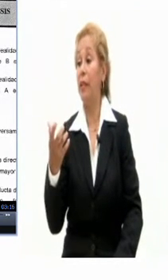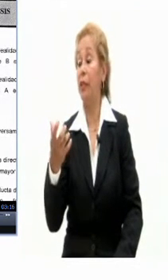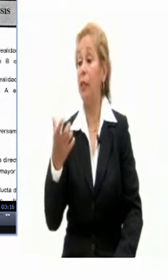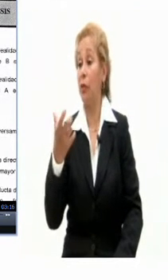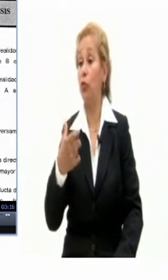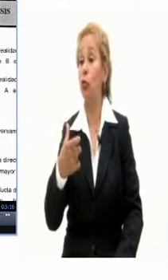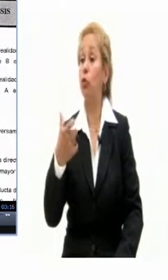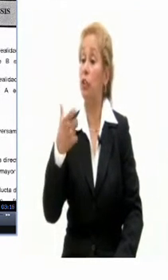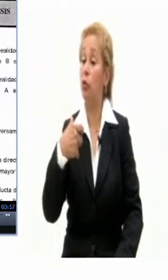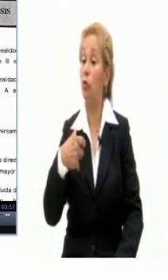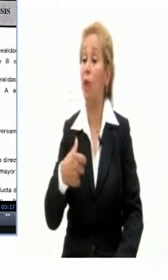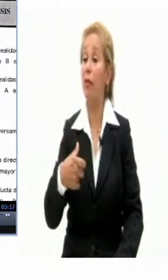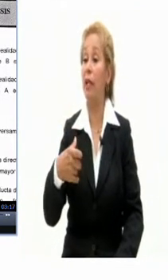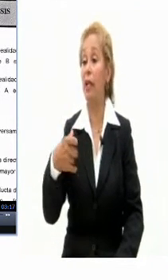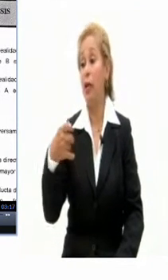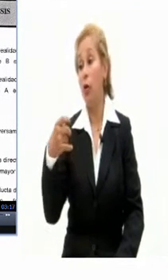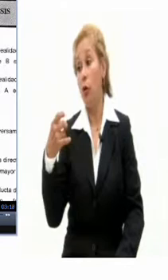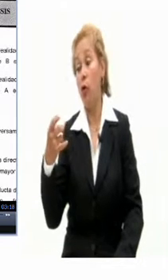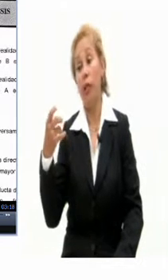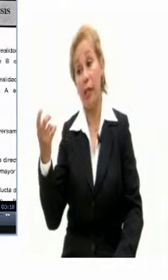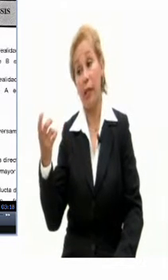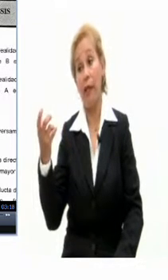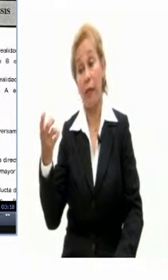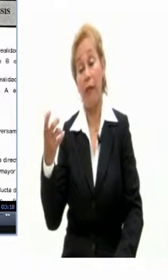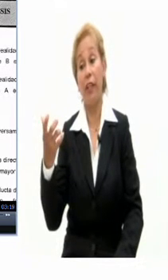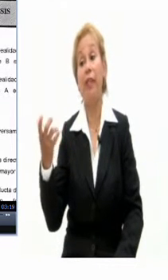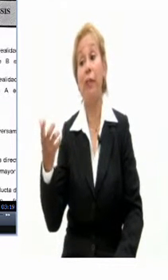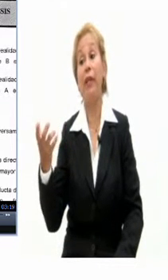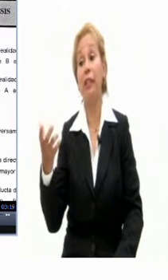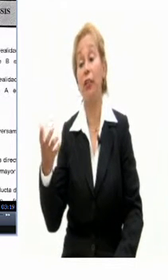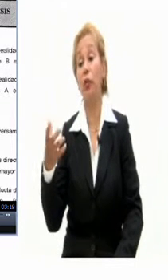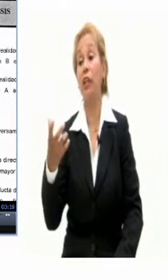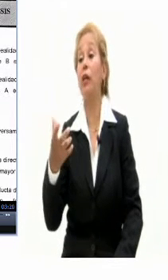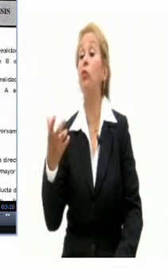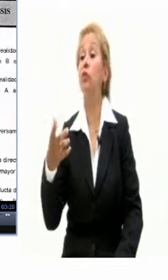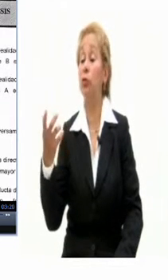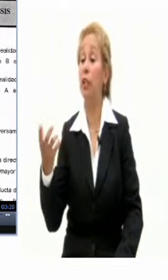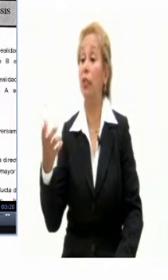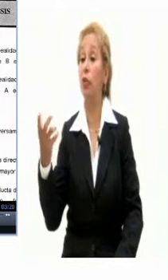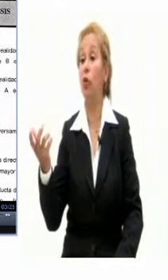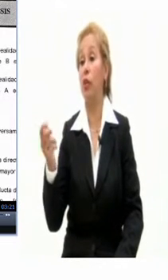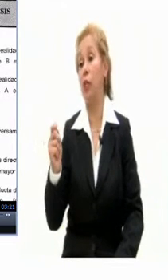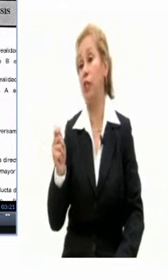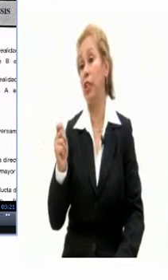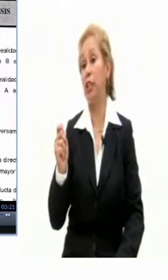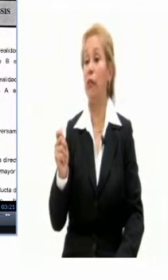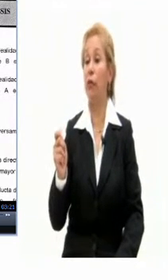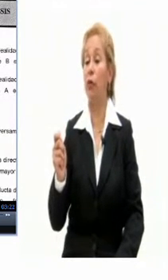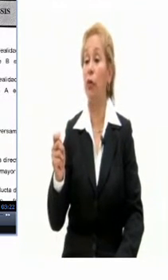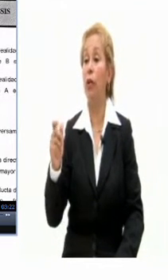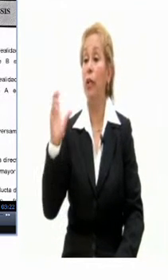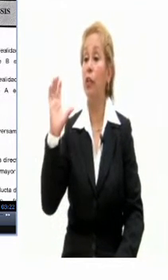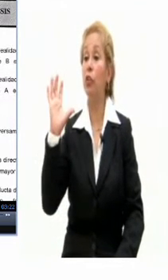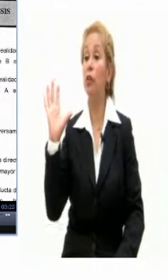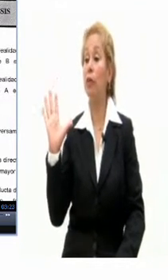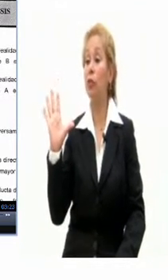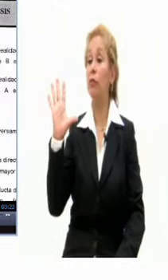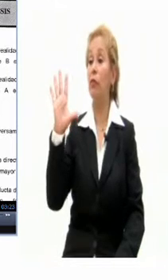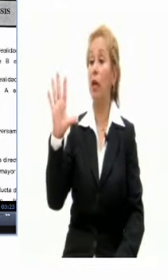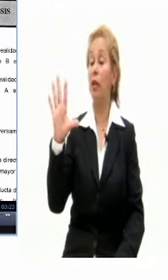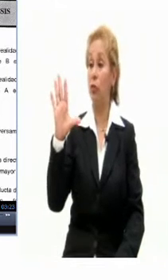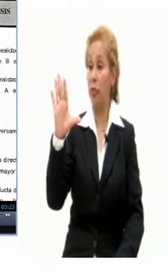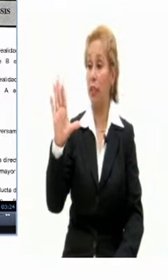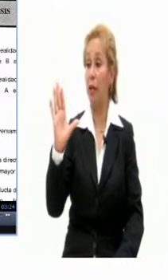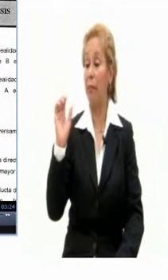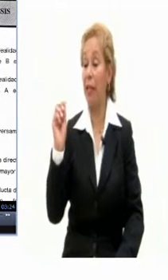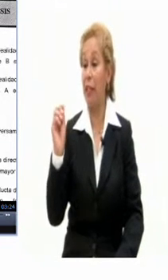que realmente para nosotros es confiable o que efectivamente no tenga un sustento o rigor científico. Entonces